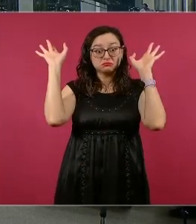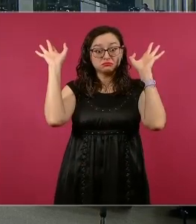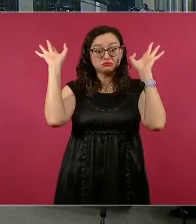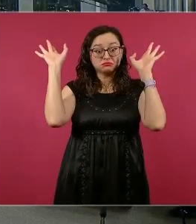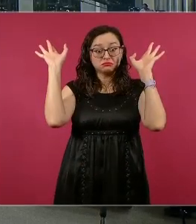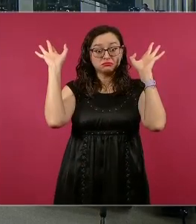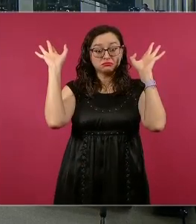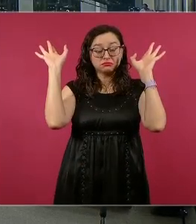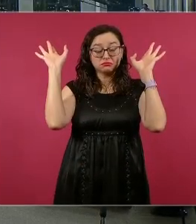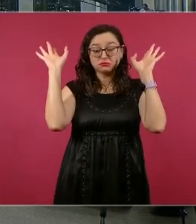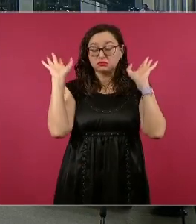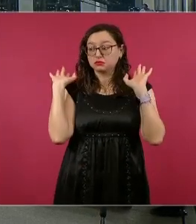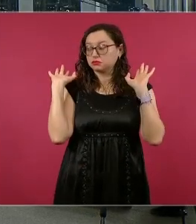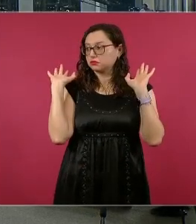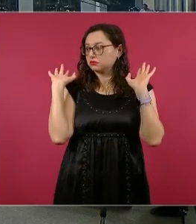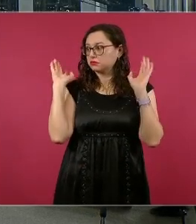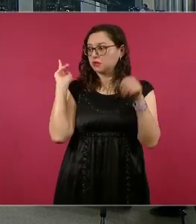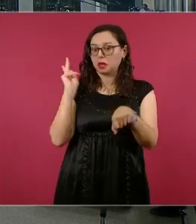el que